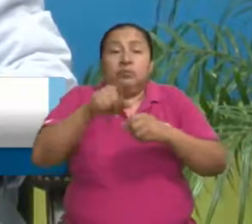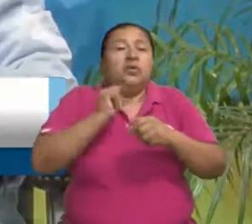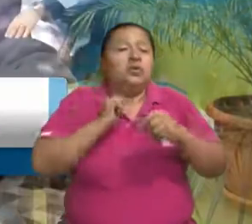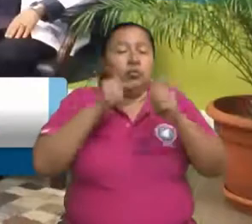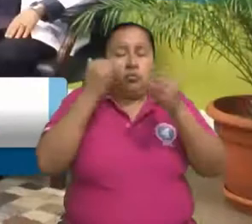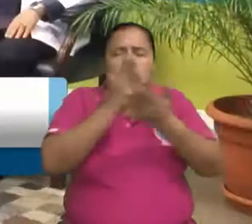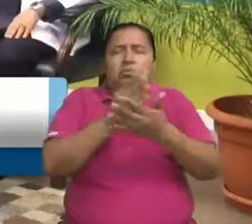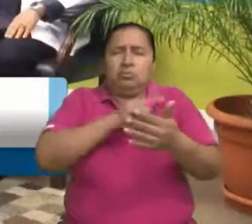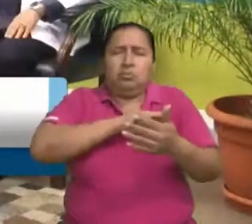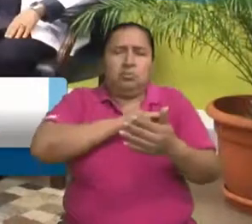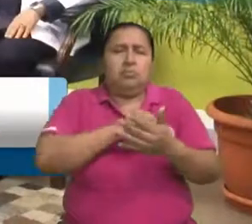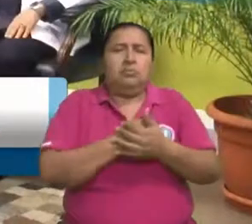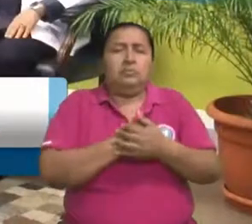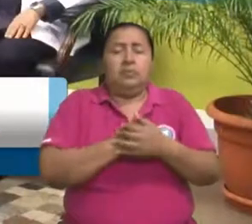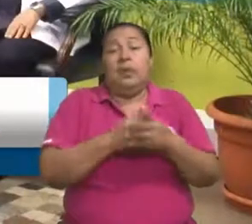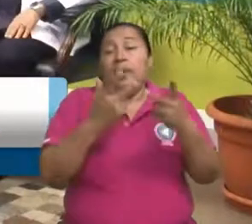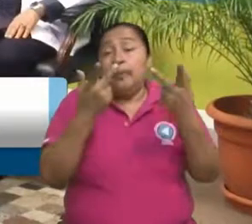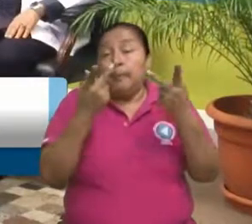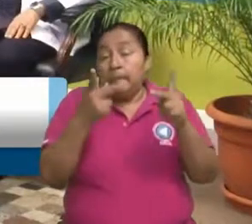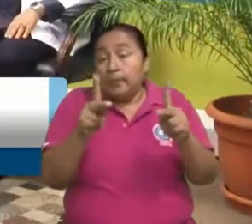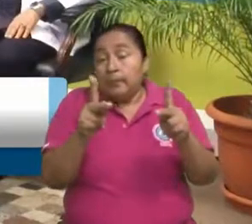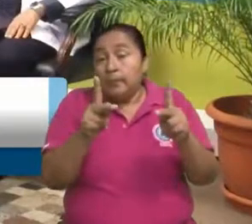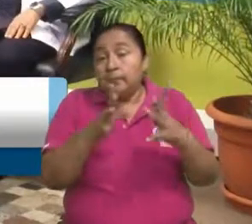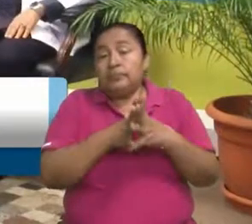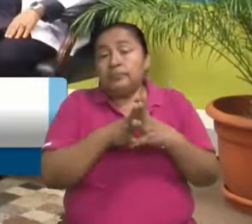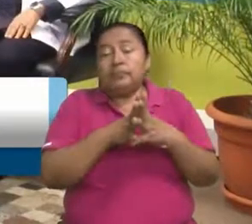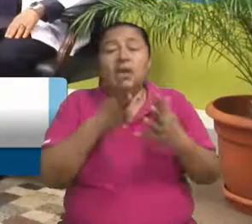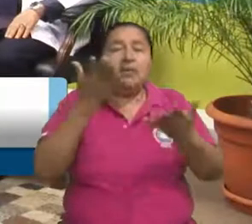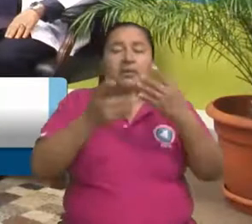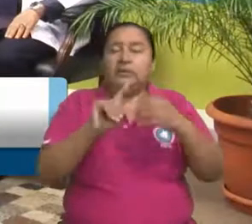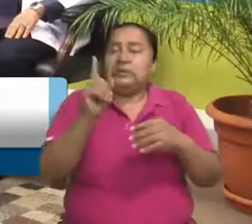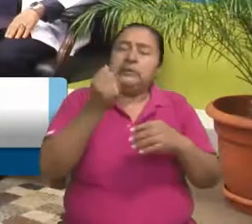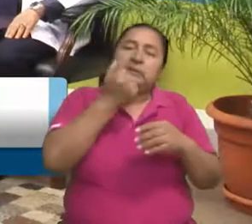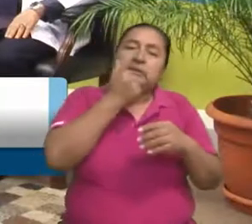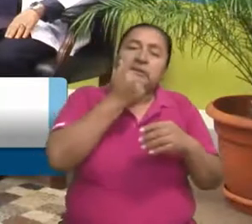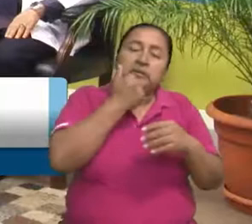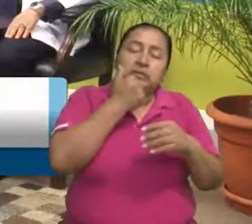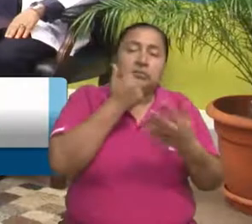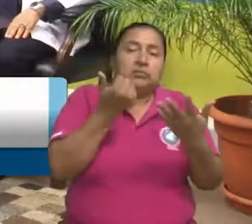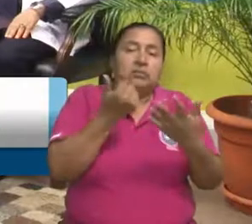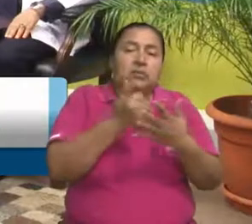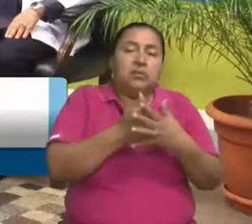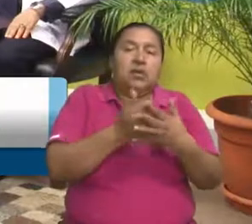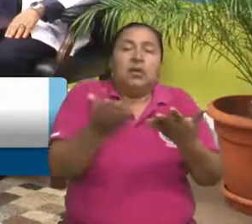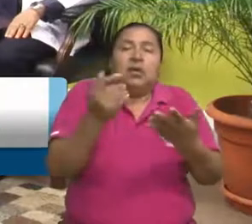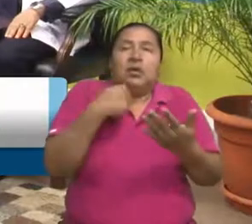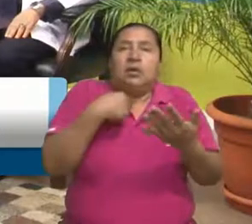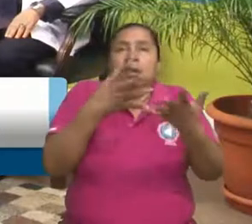suceden, pero no es correcto estarse a querer